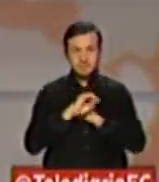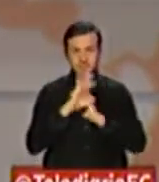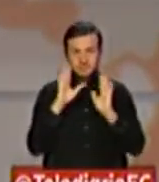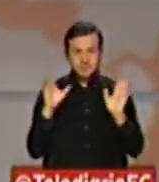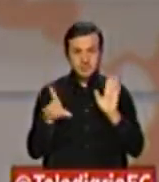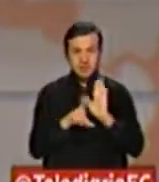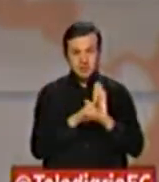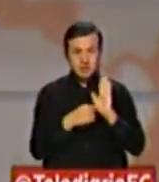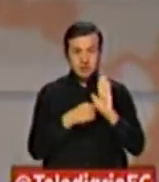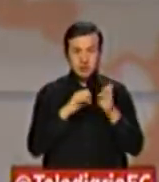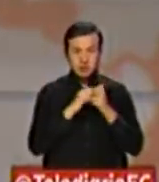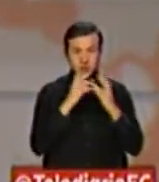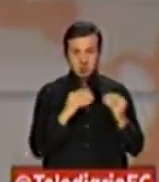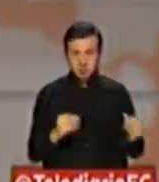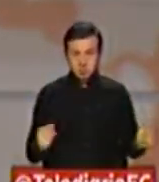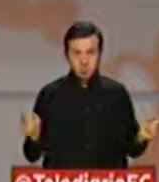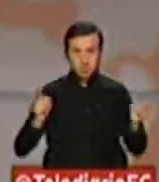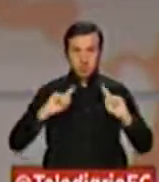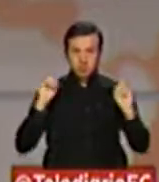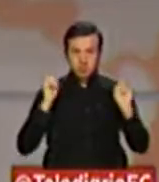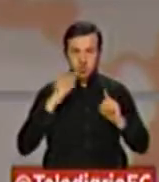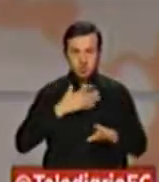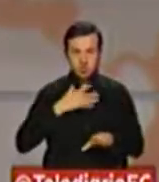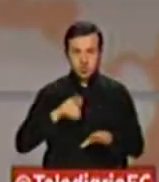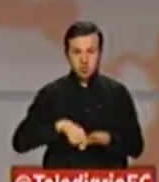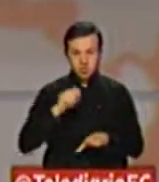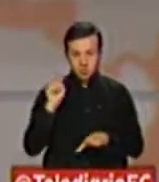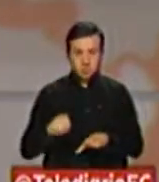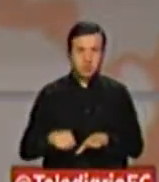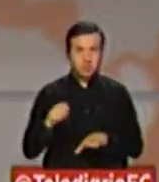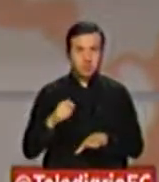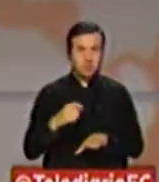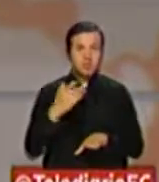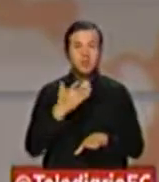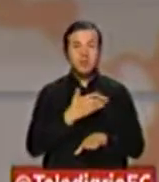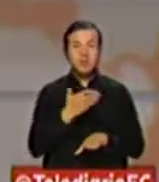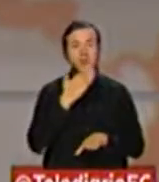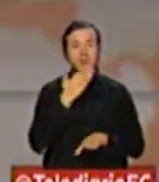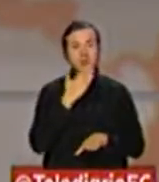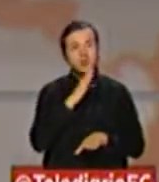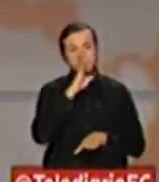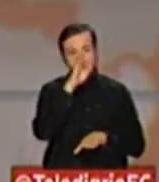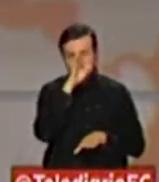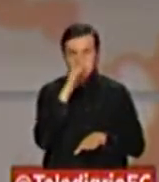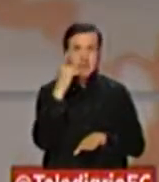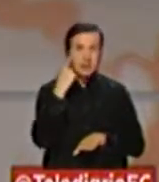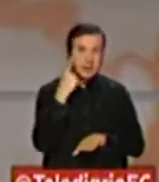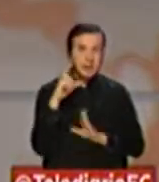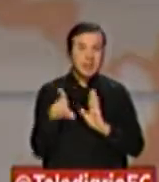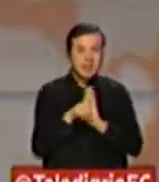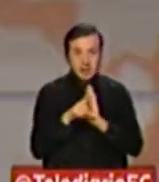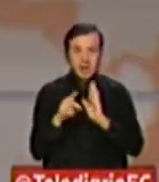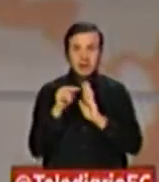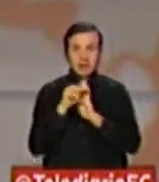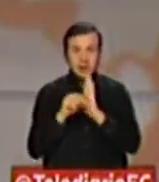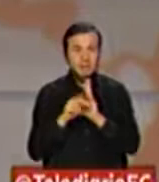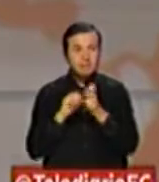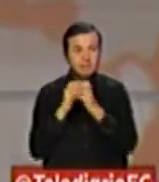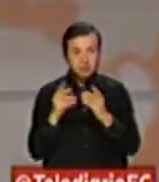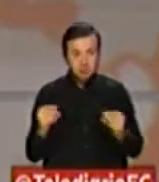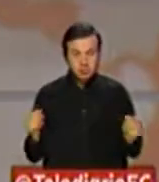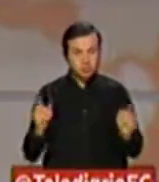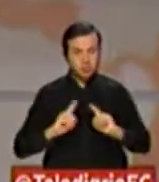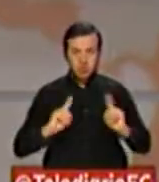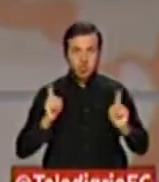La ley no es la solución. Y siendo abogada, esto sé que no suena tan bien, pero es que estamos acostumbrados a siempre querer buscar en la norma, en la ley, la solución, y no